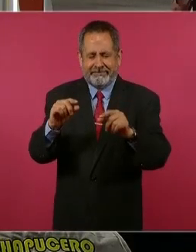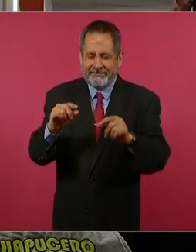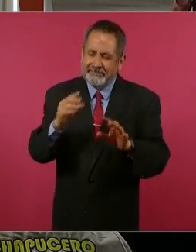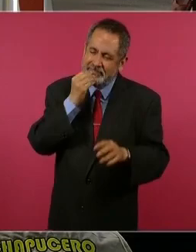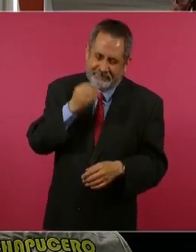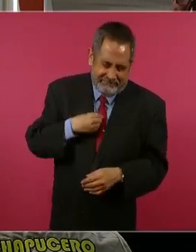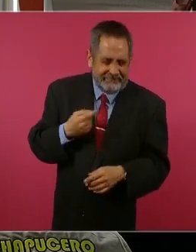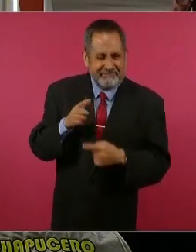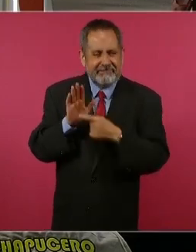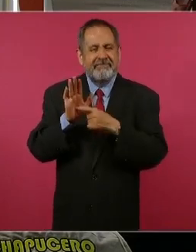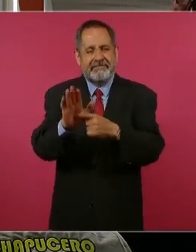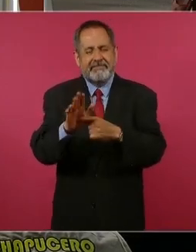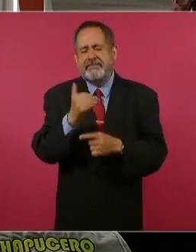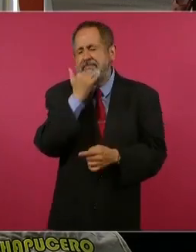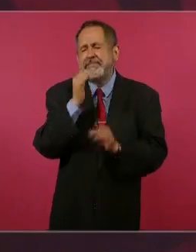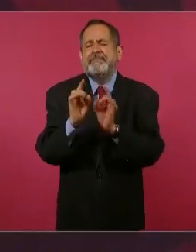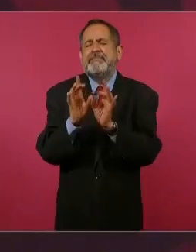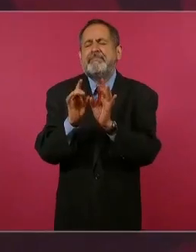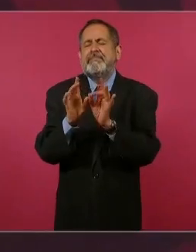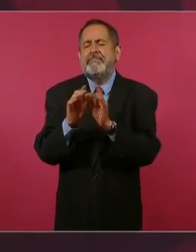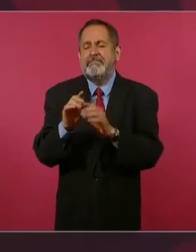le hago